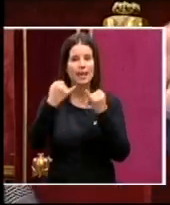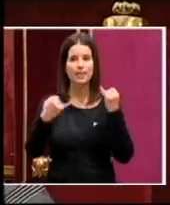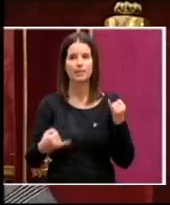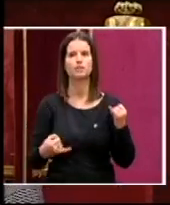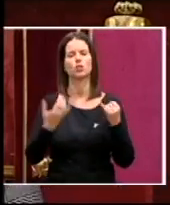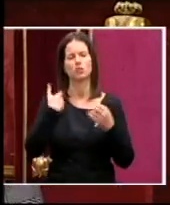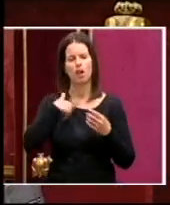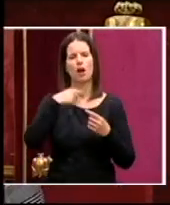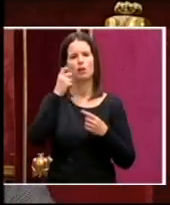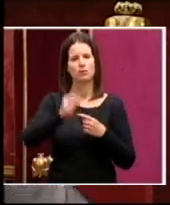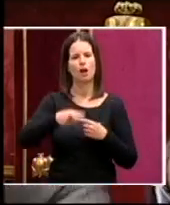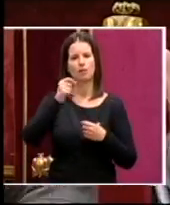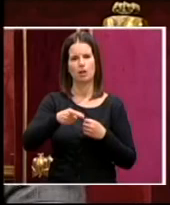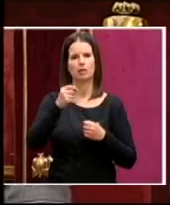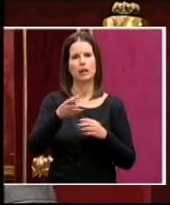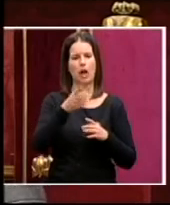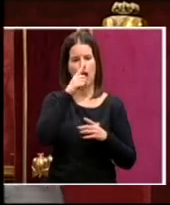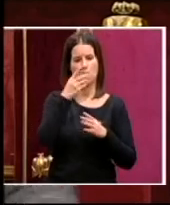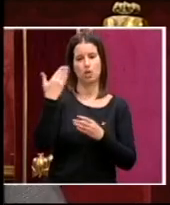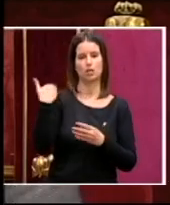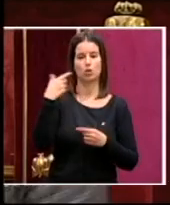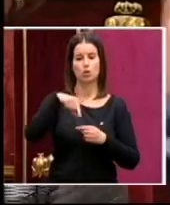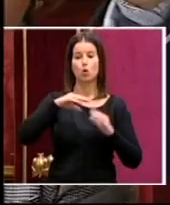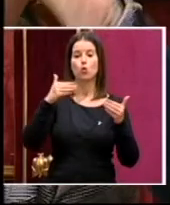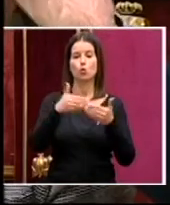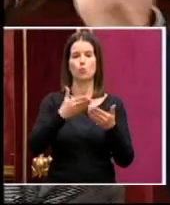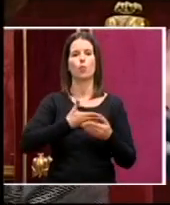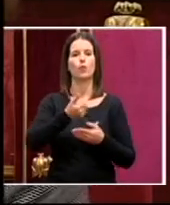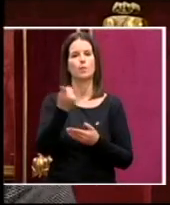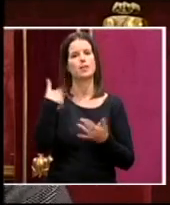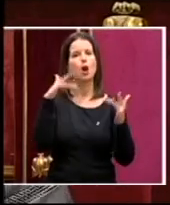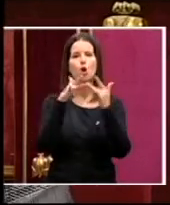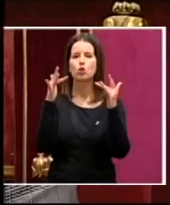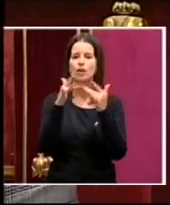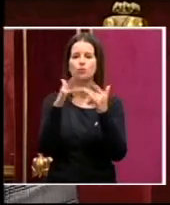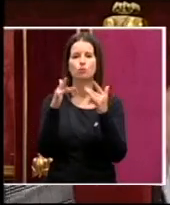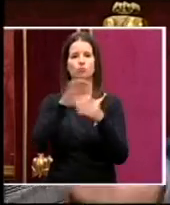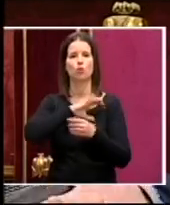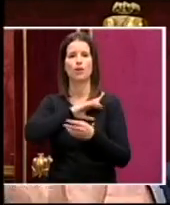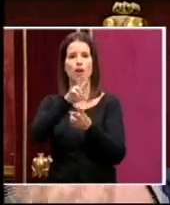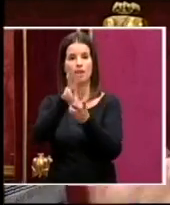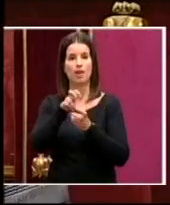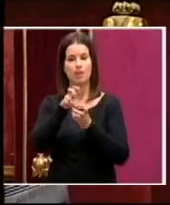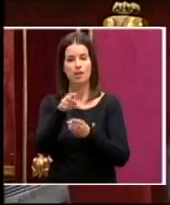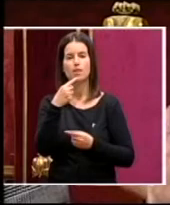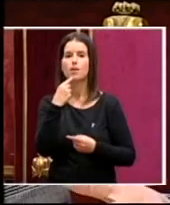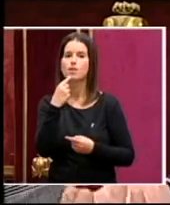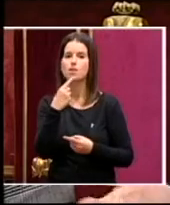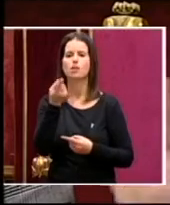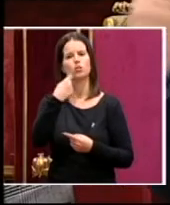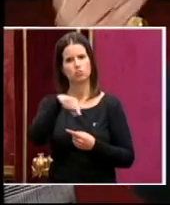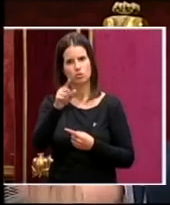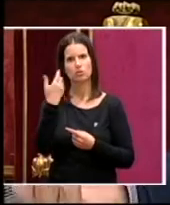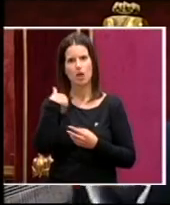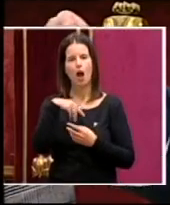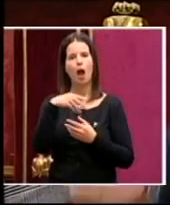en los ejercicios anteriores, ya este grupo municipal se puso en contacto con la Concejalía de Hacienda, donde se dijo que se nos haría caso